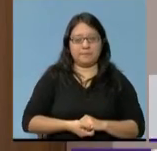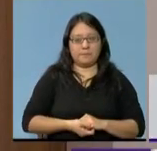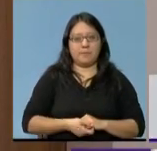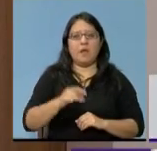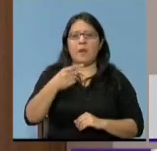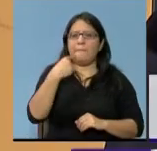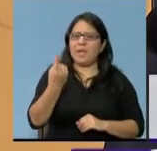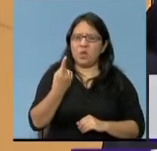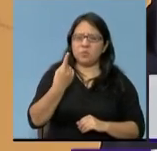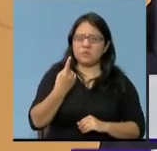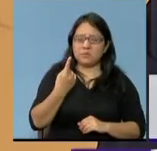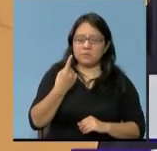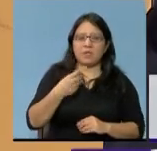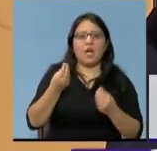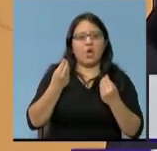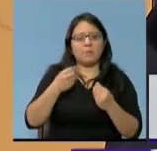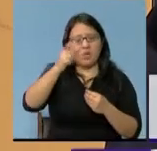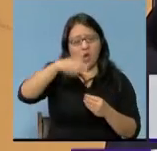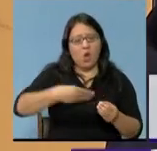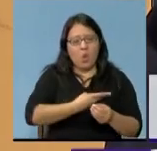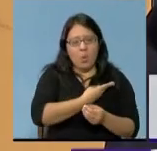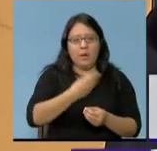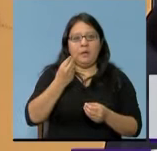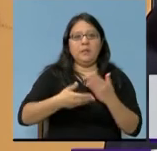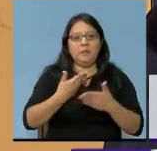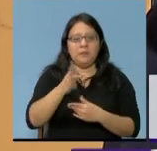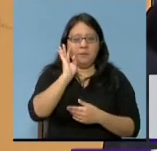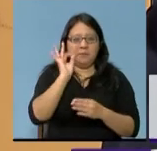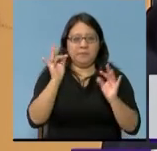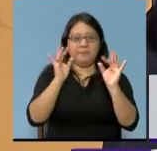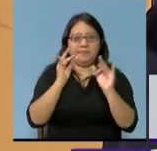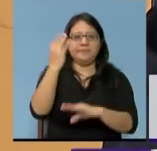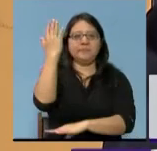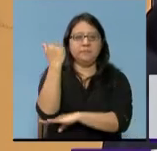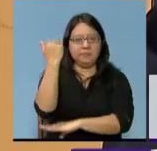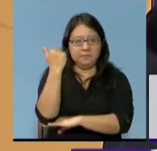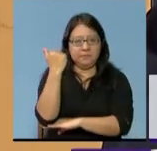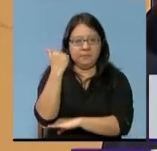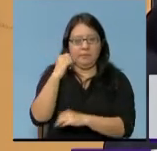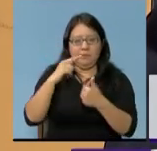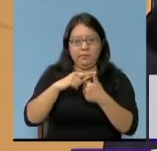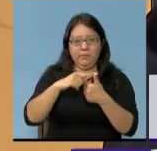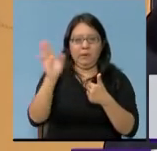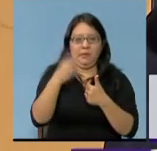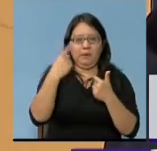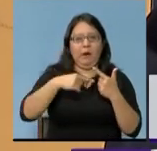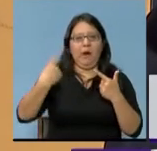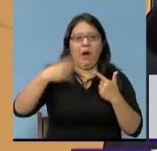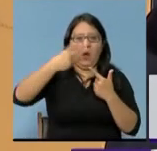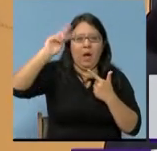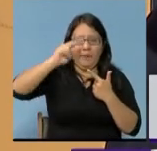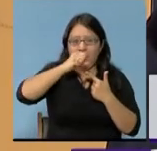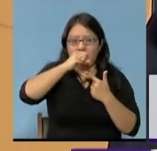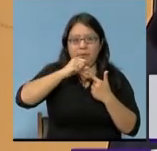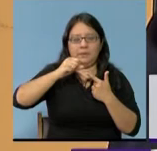los productores difícil desde el punto de vista económico entendemos que los costos de producción tienen mucho que y